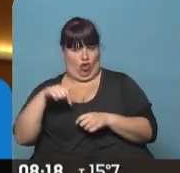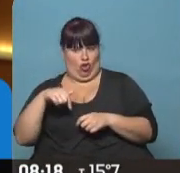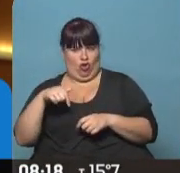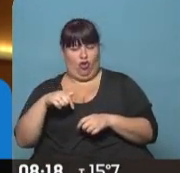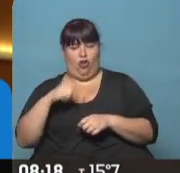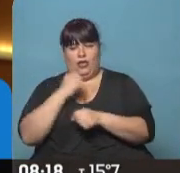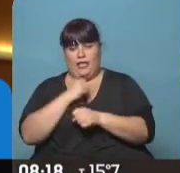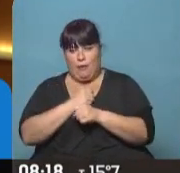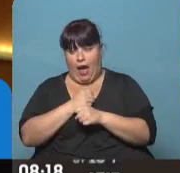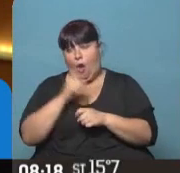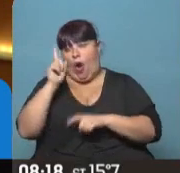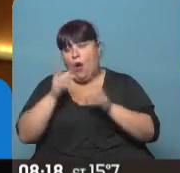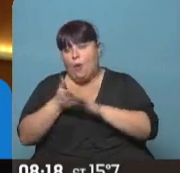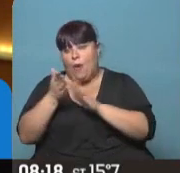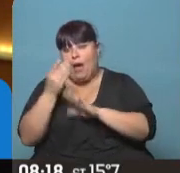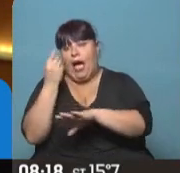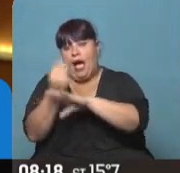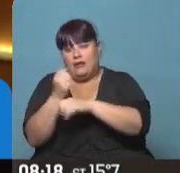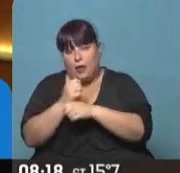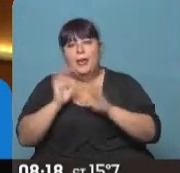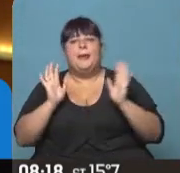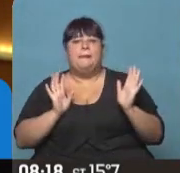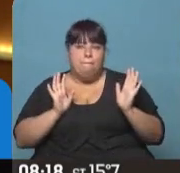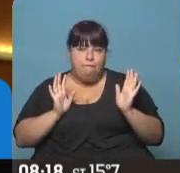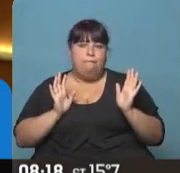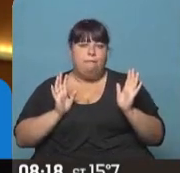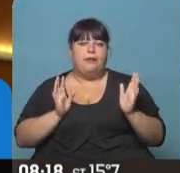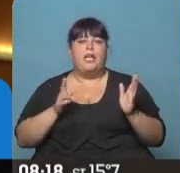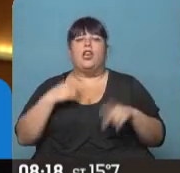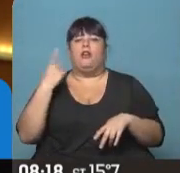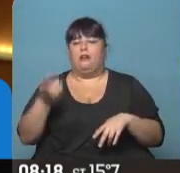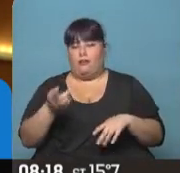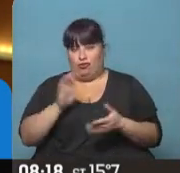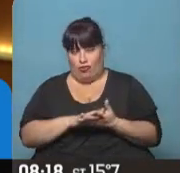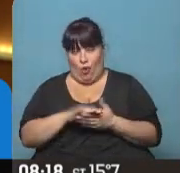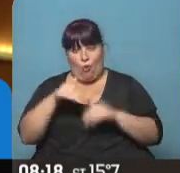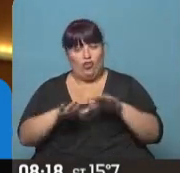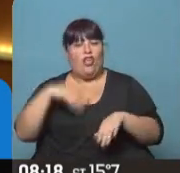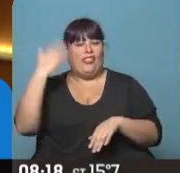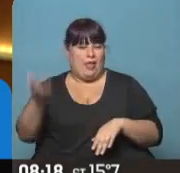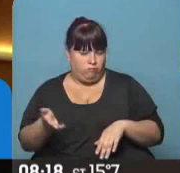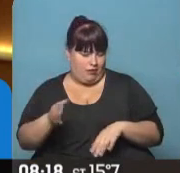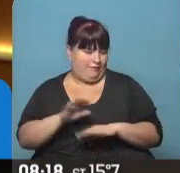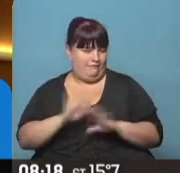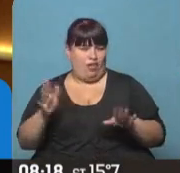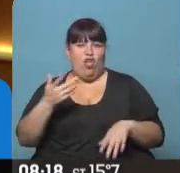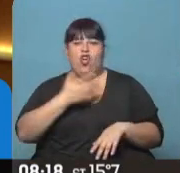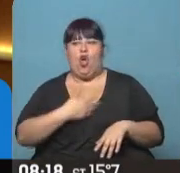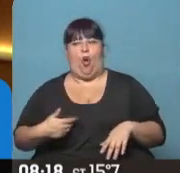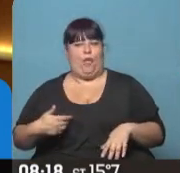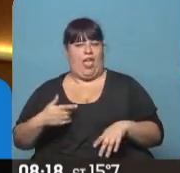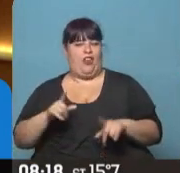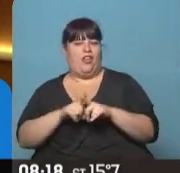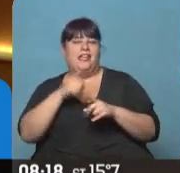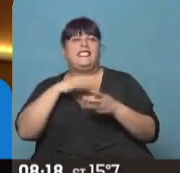están trabajando o están aspirando a ingresar, pero luego de las elecciones, el gobierno se ha